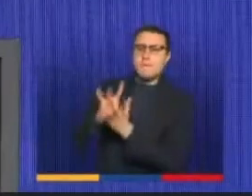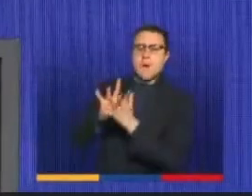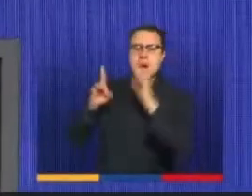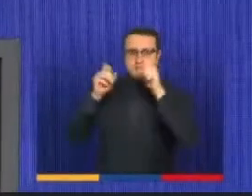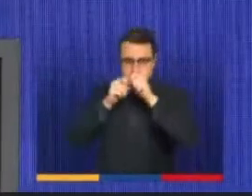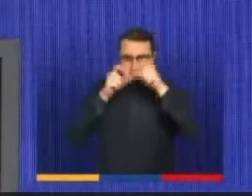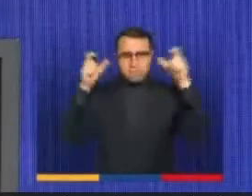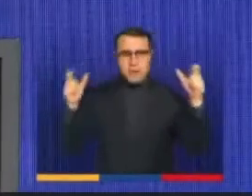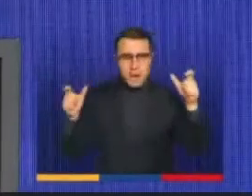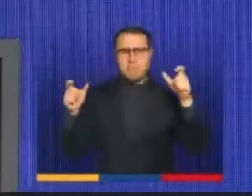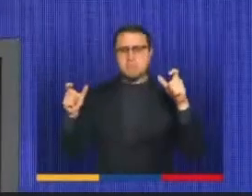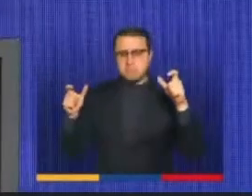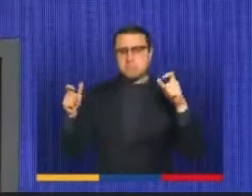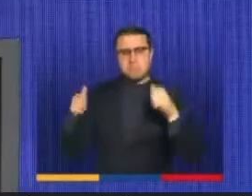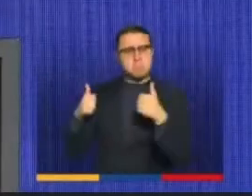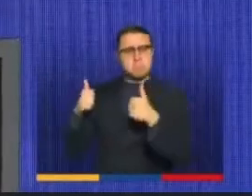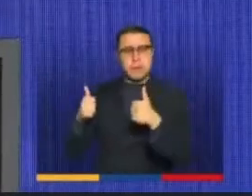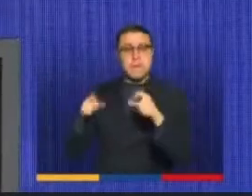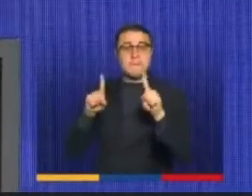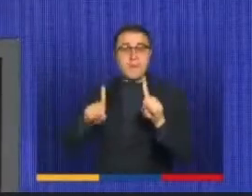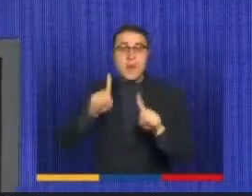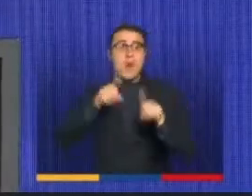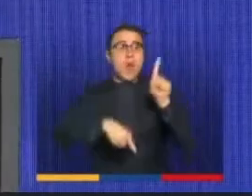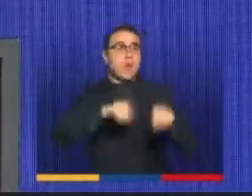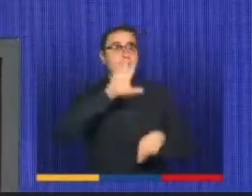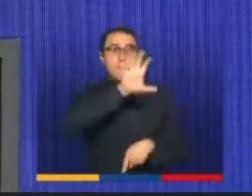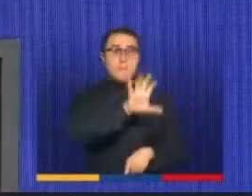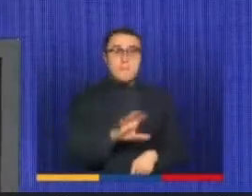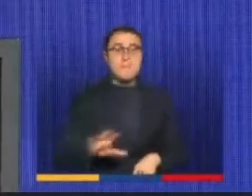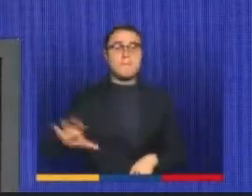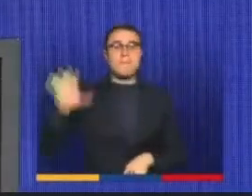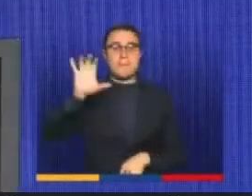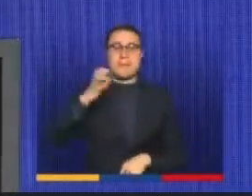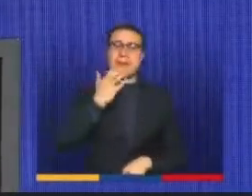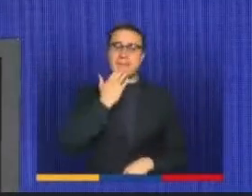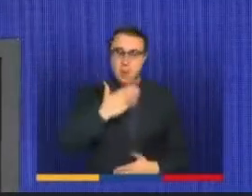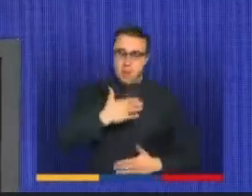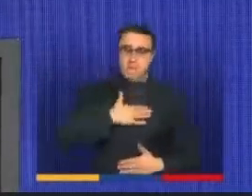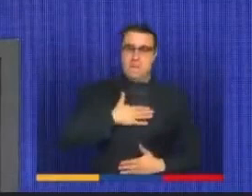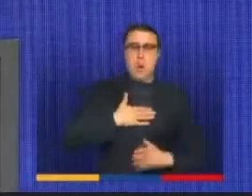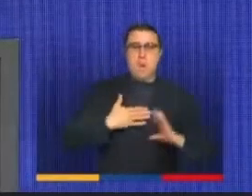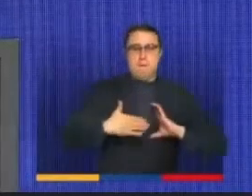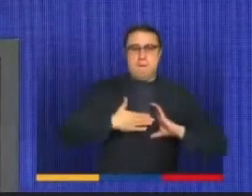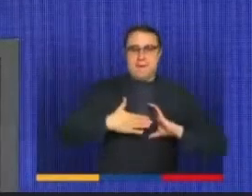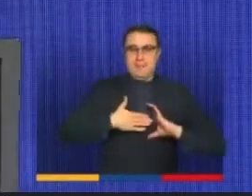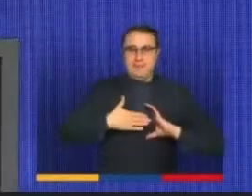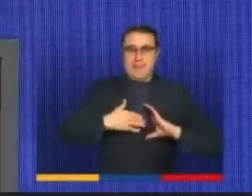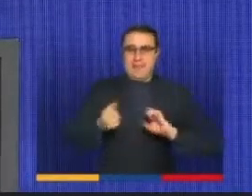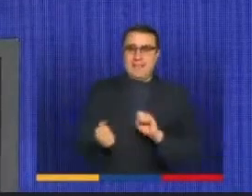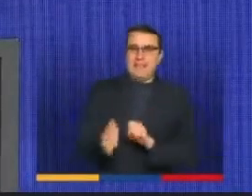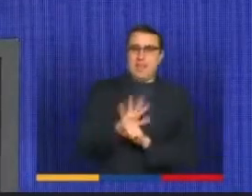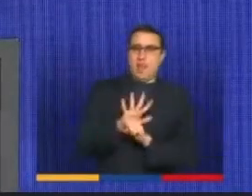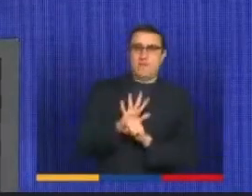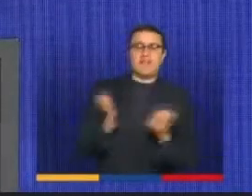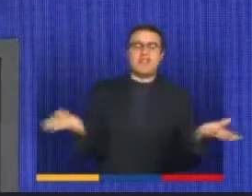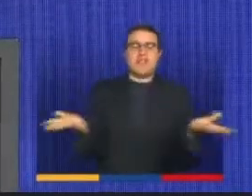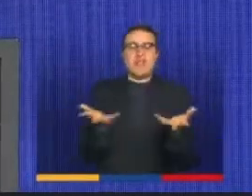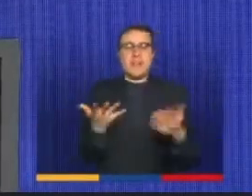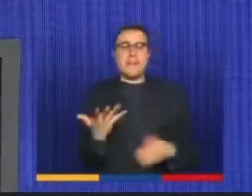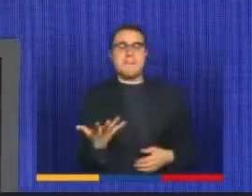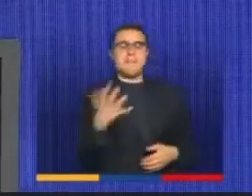públicos. Los países que lo tuvieron, yo viví el caso mío personal frente al COVID en